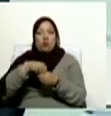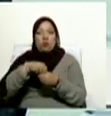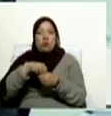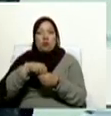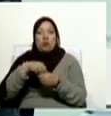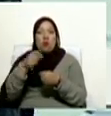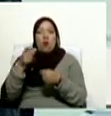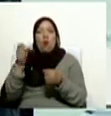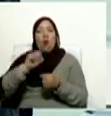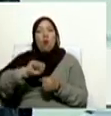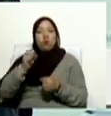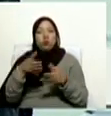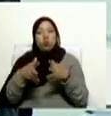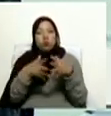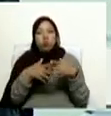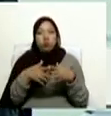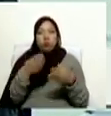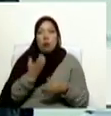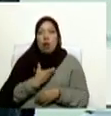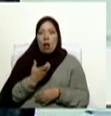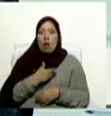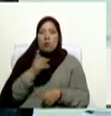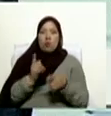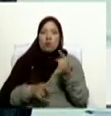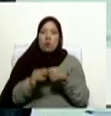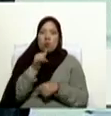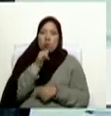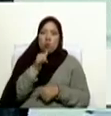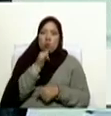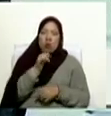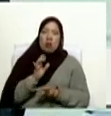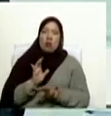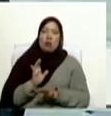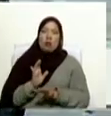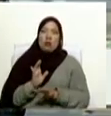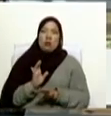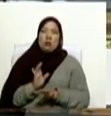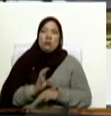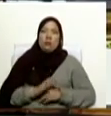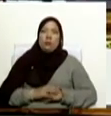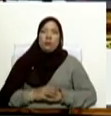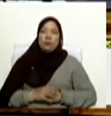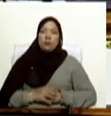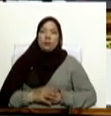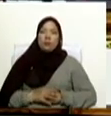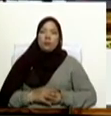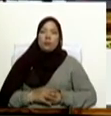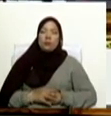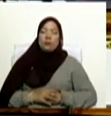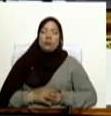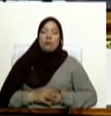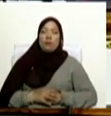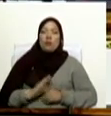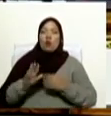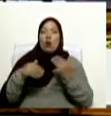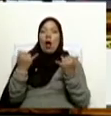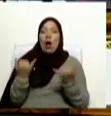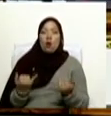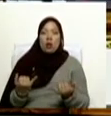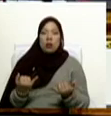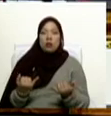por las potencias coloniales de la época contra nuestro país y ha llegado el